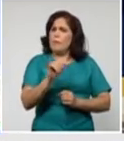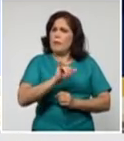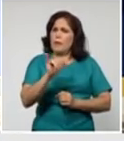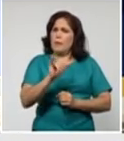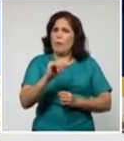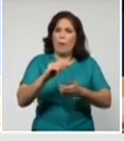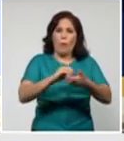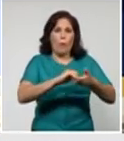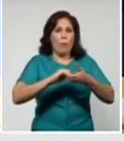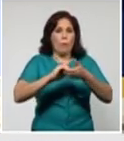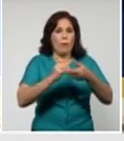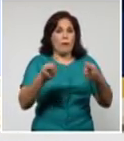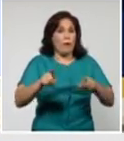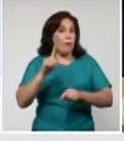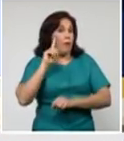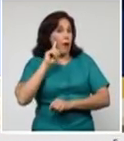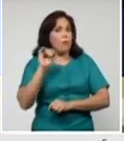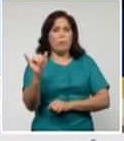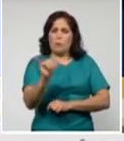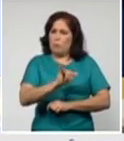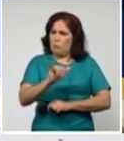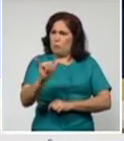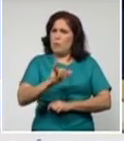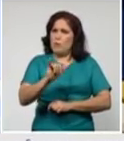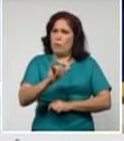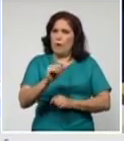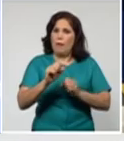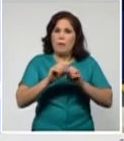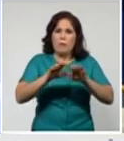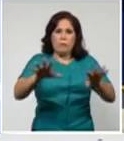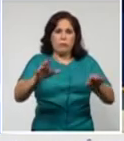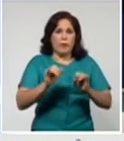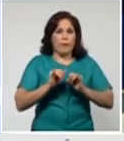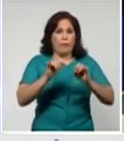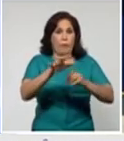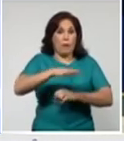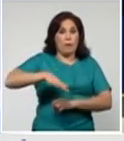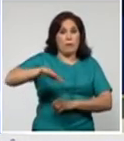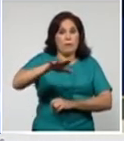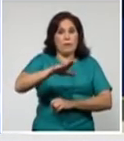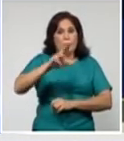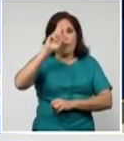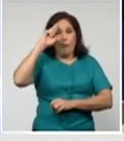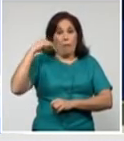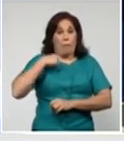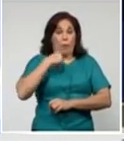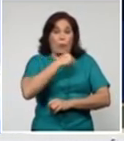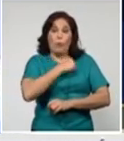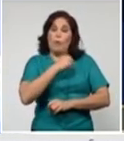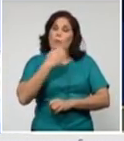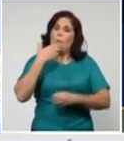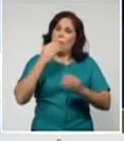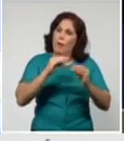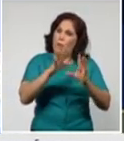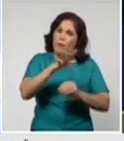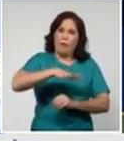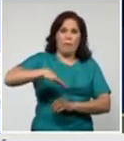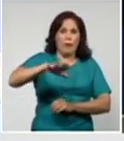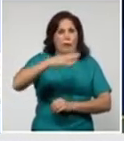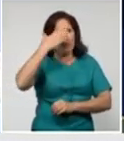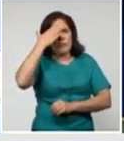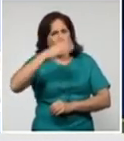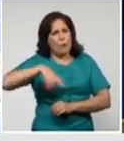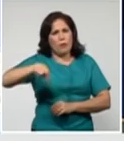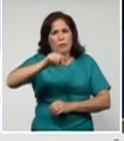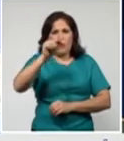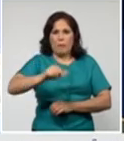radio que transmiten toda la información, Lázaro Manuel, que nos acompaña hoy, y lo más